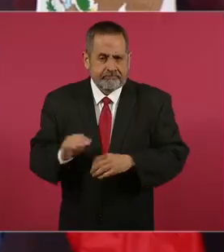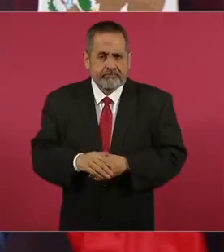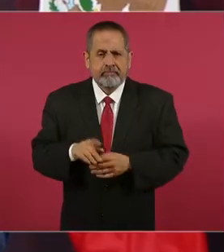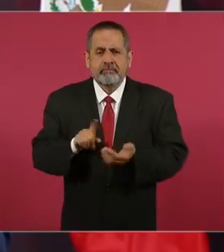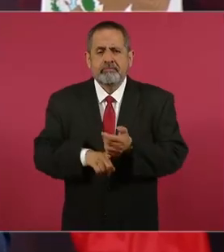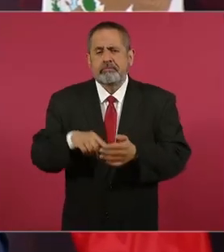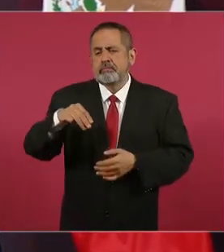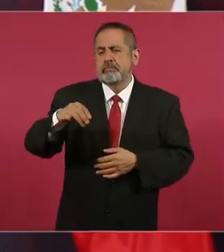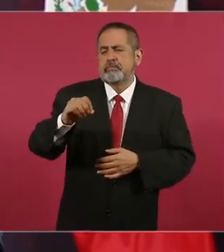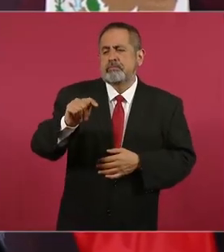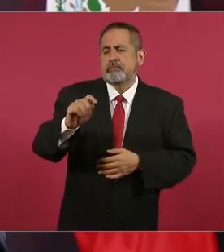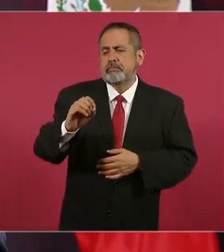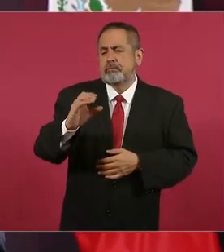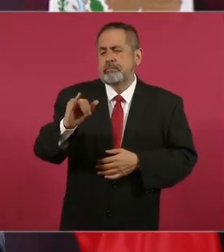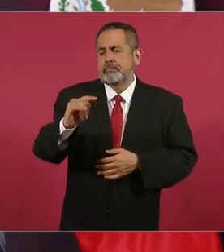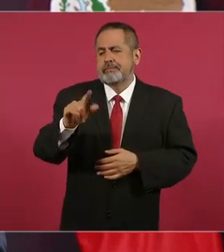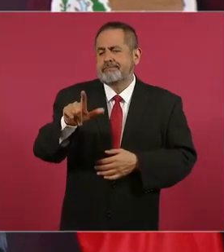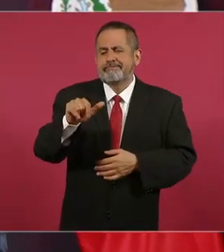Motocintla,